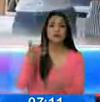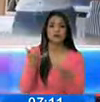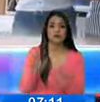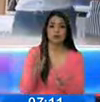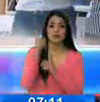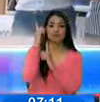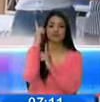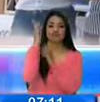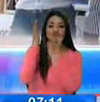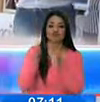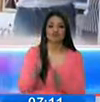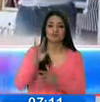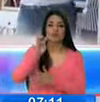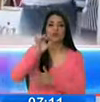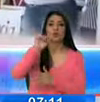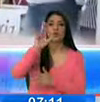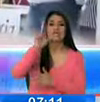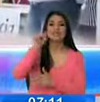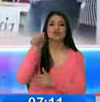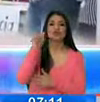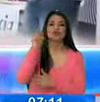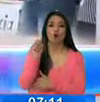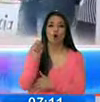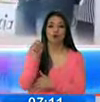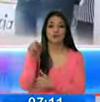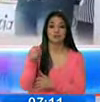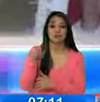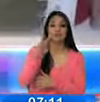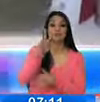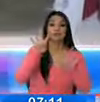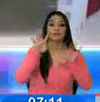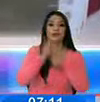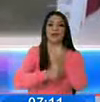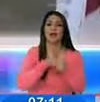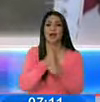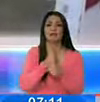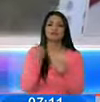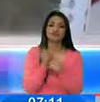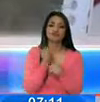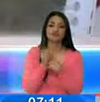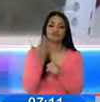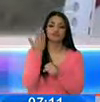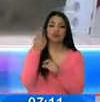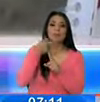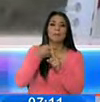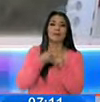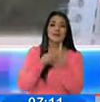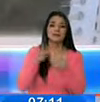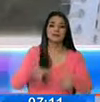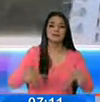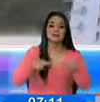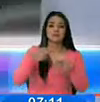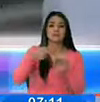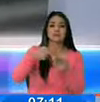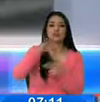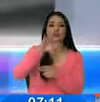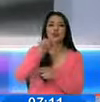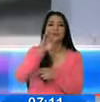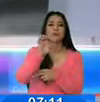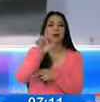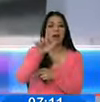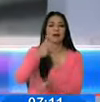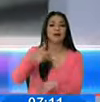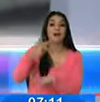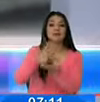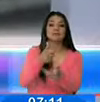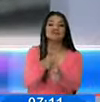cabo segundo wilson ilaquiche un soldado de 29 años que estaba elaborando hace un mes en el sector tobar donoso perteneciente a carchi